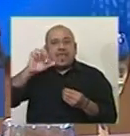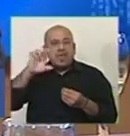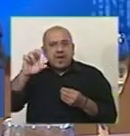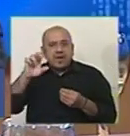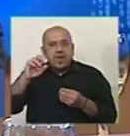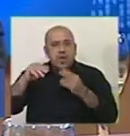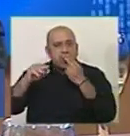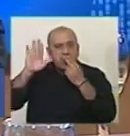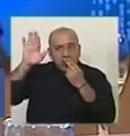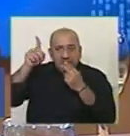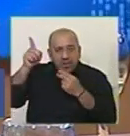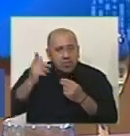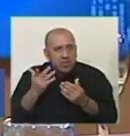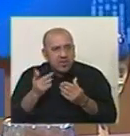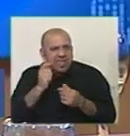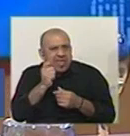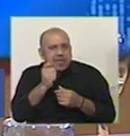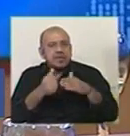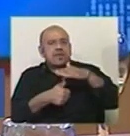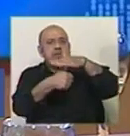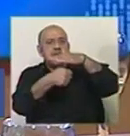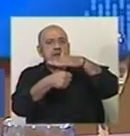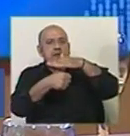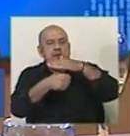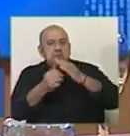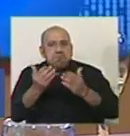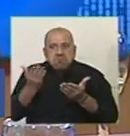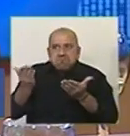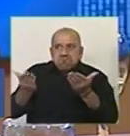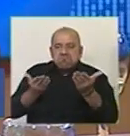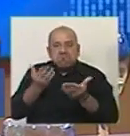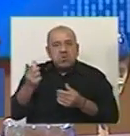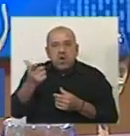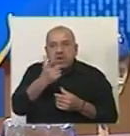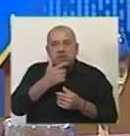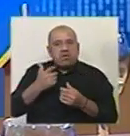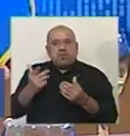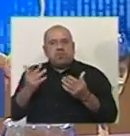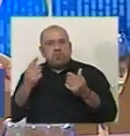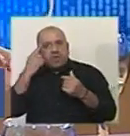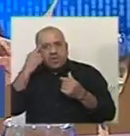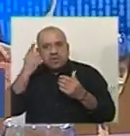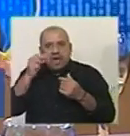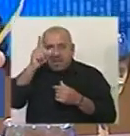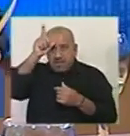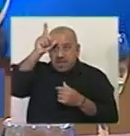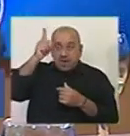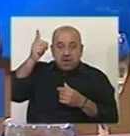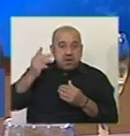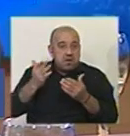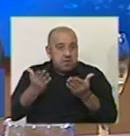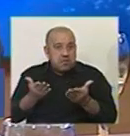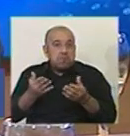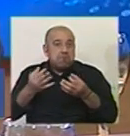Bolsonaro? Entonces uno se va quedando con pocos, ¿no? Y uno dice, bueno, Alemania, ¿no? Que sí,